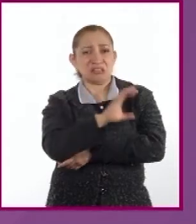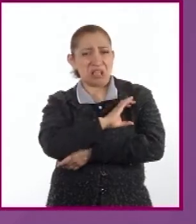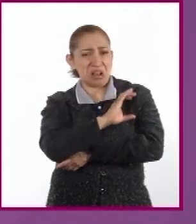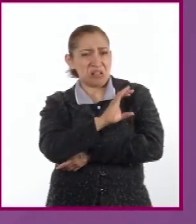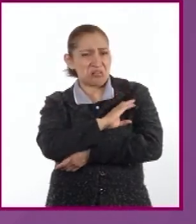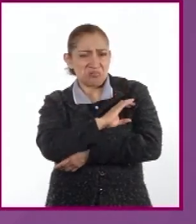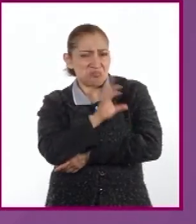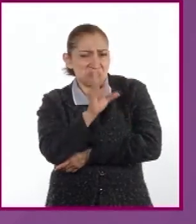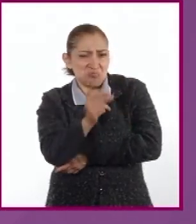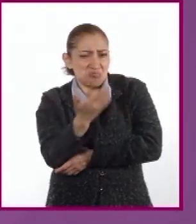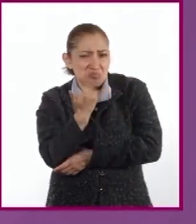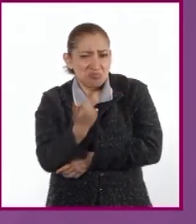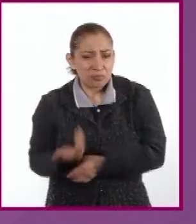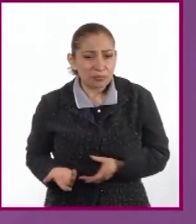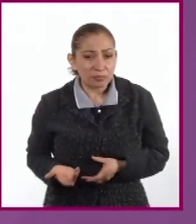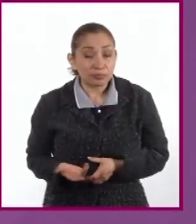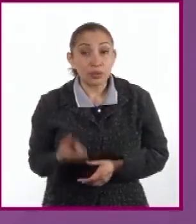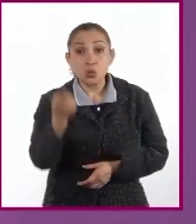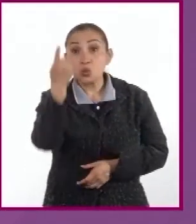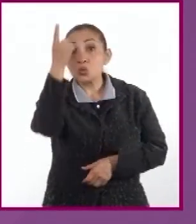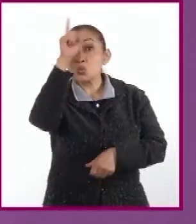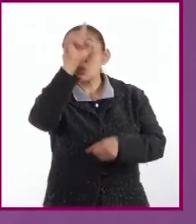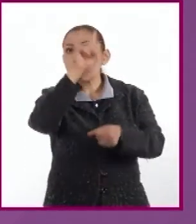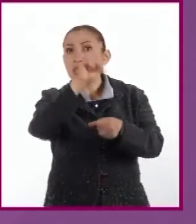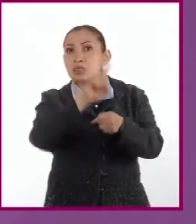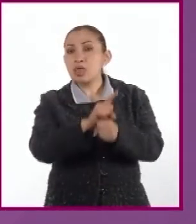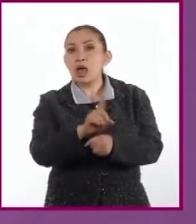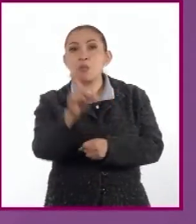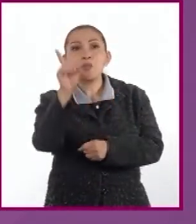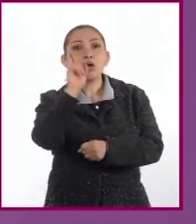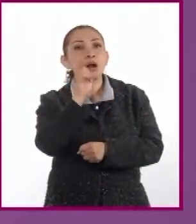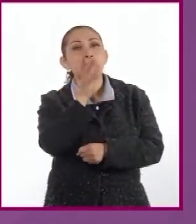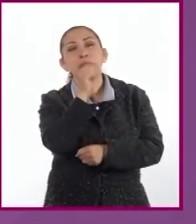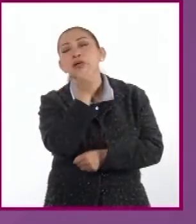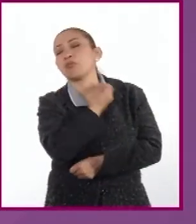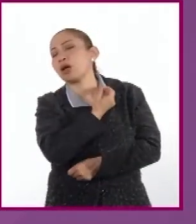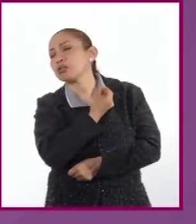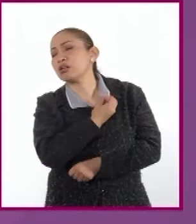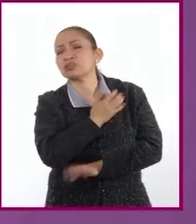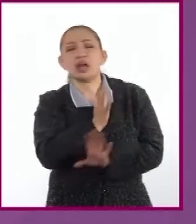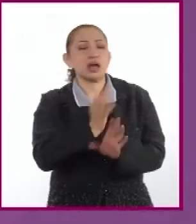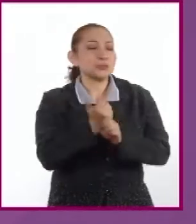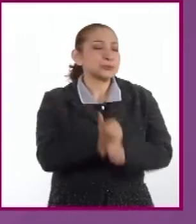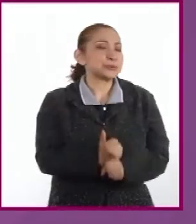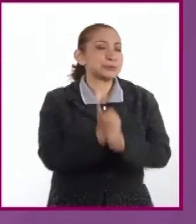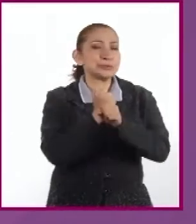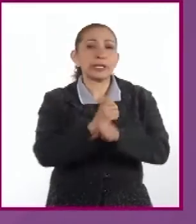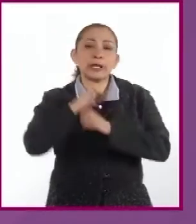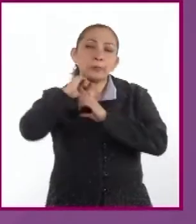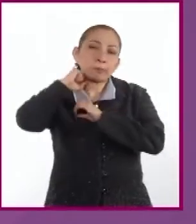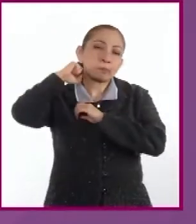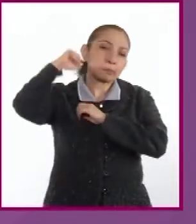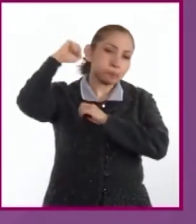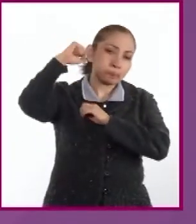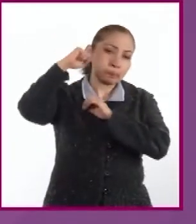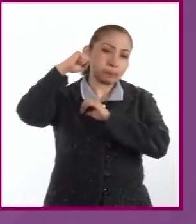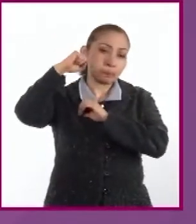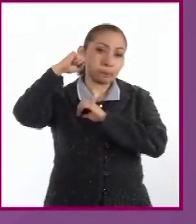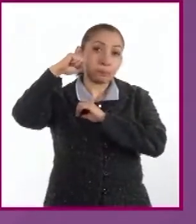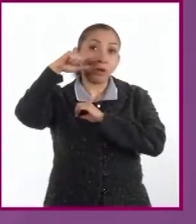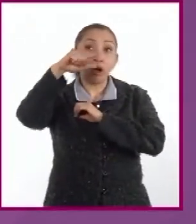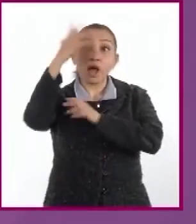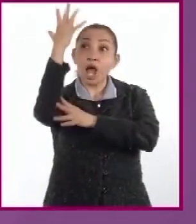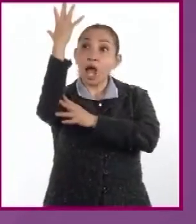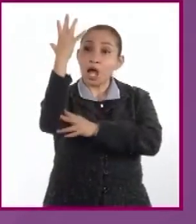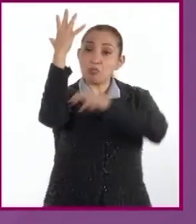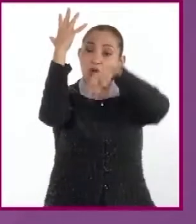quiso. Un día, ella ya no pudo más y se ahorcó en un